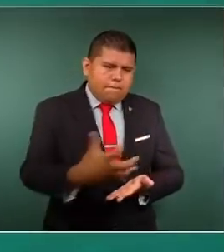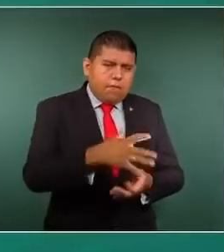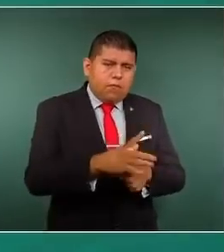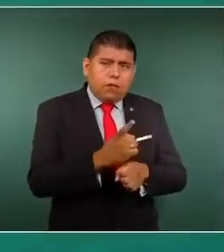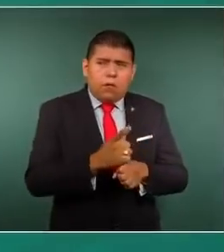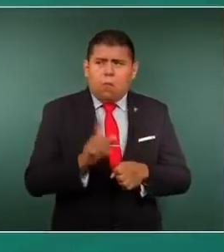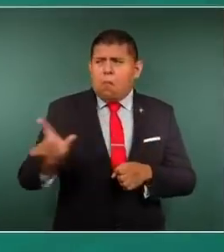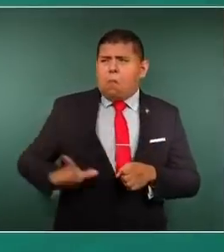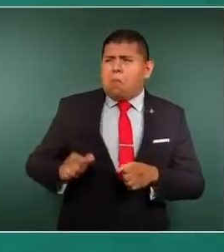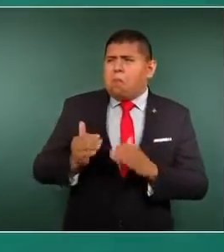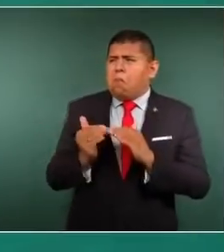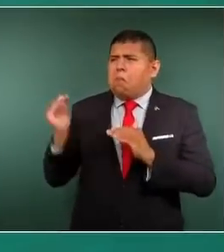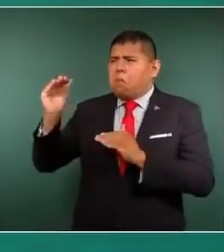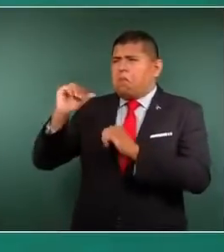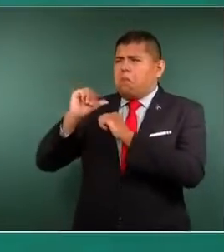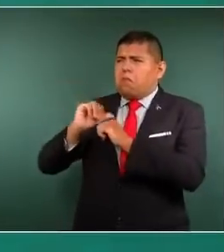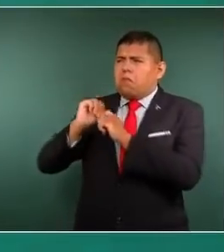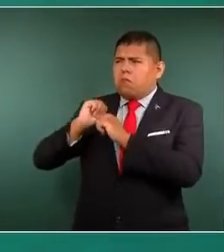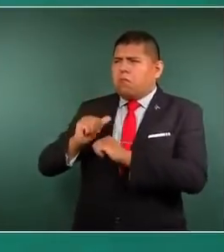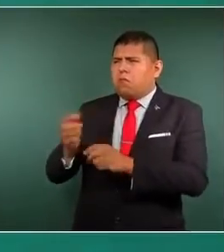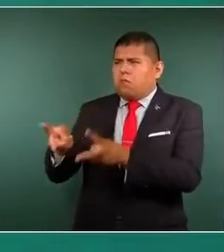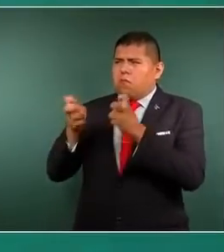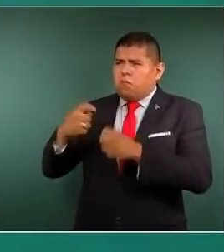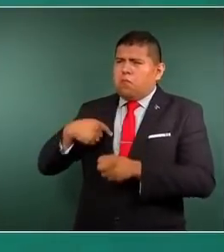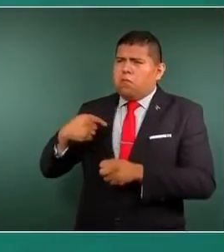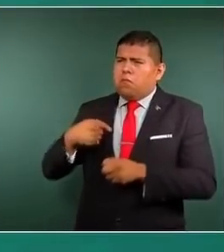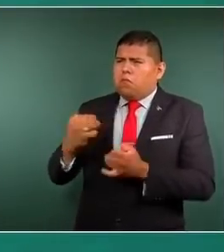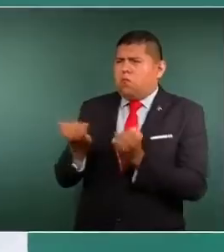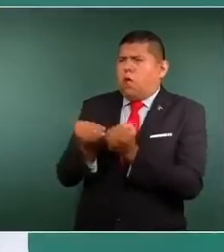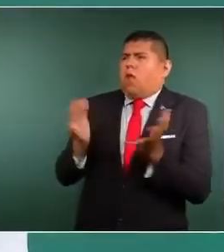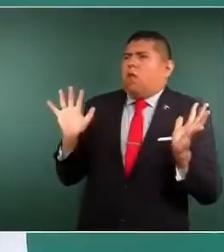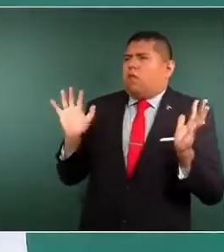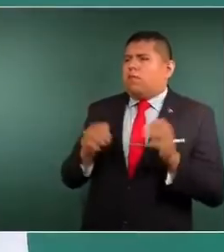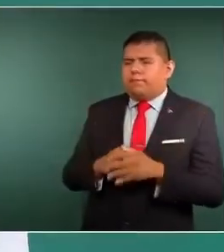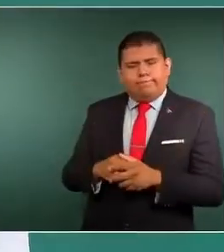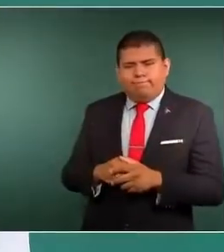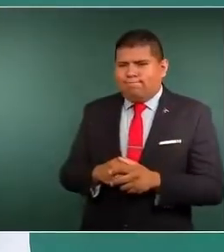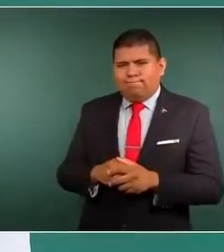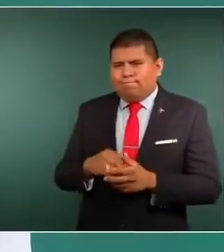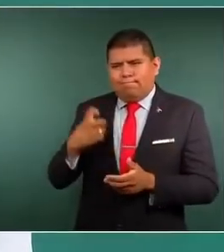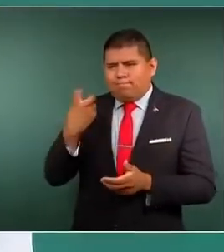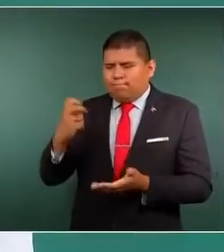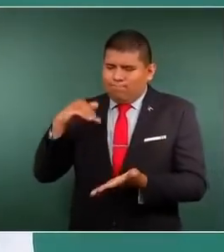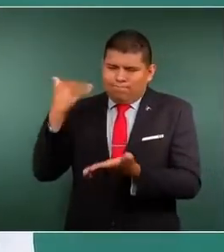todos roban y por qué yo no eso ya se terminó